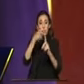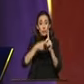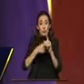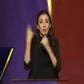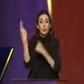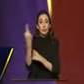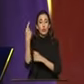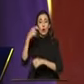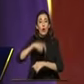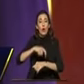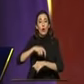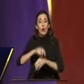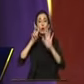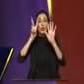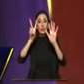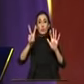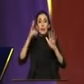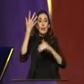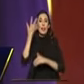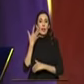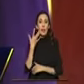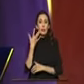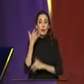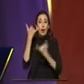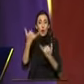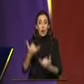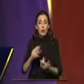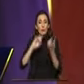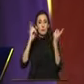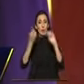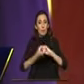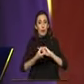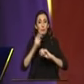bien, solamente 7 días.